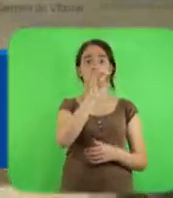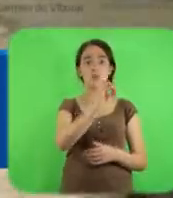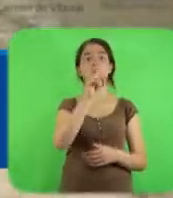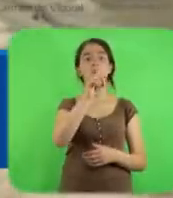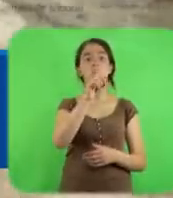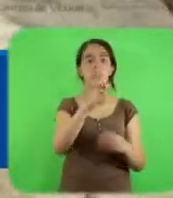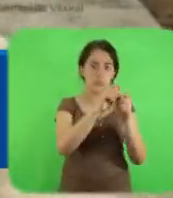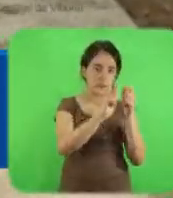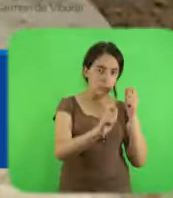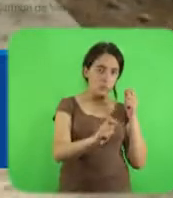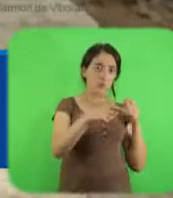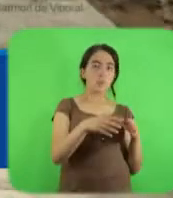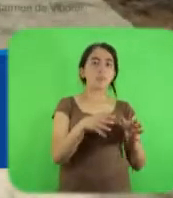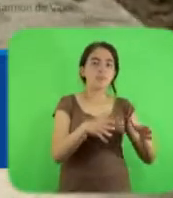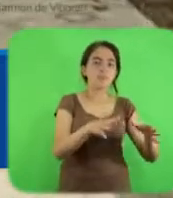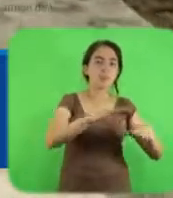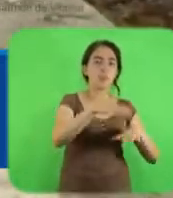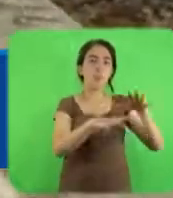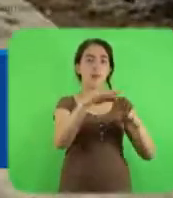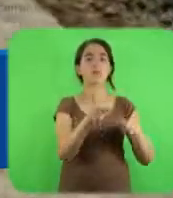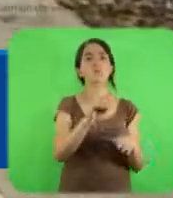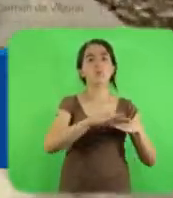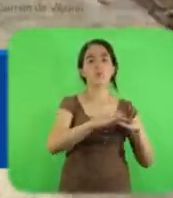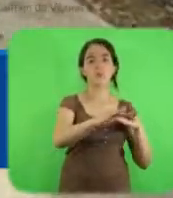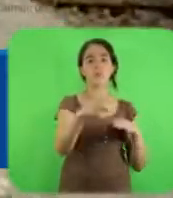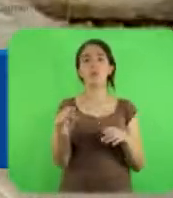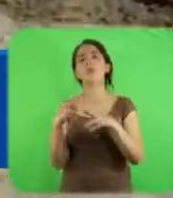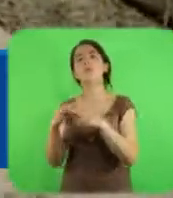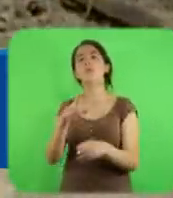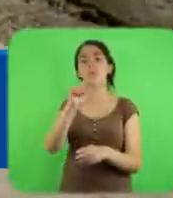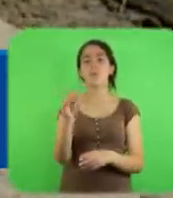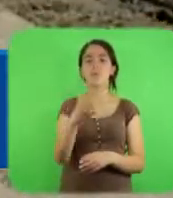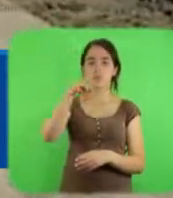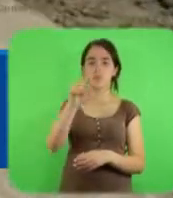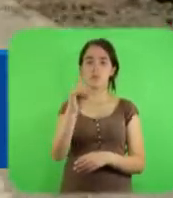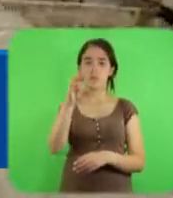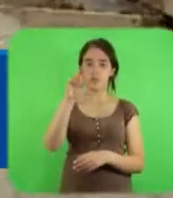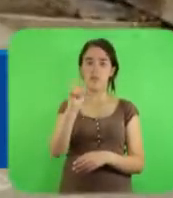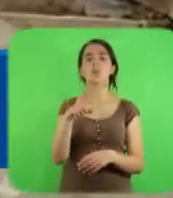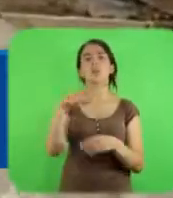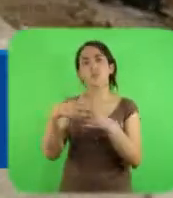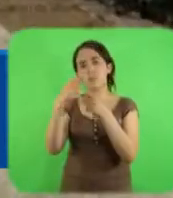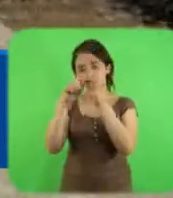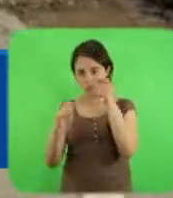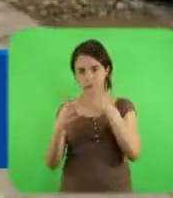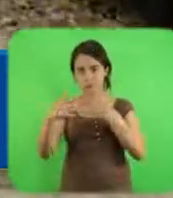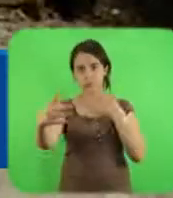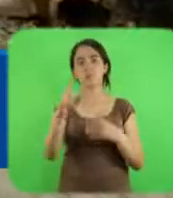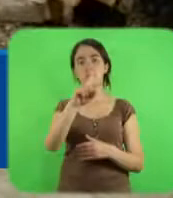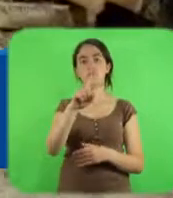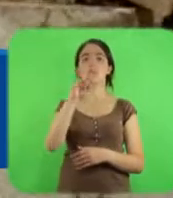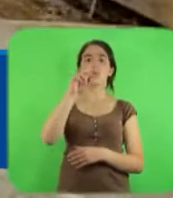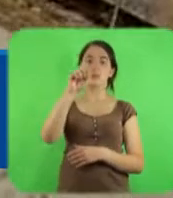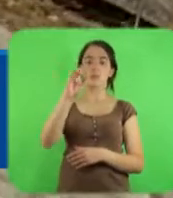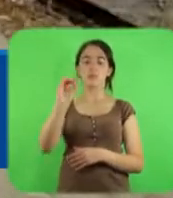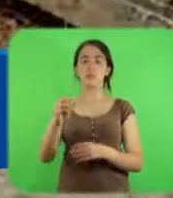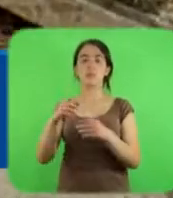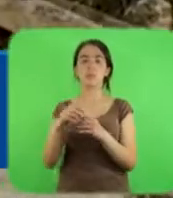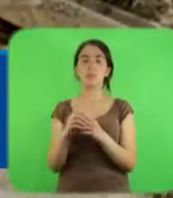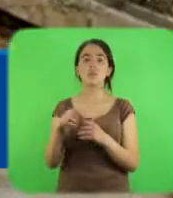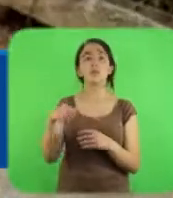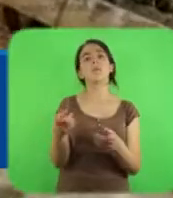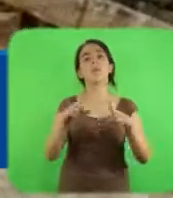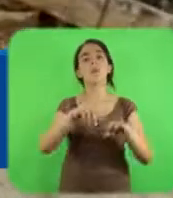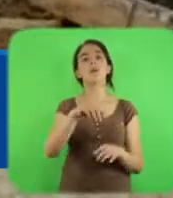de placahuellas en la zona rural del municipio. En estos momentos se interviene la vereda La Chapa con 208 metros lineales,